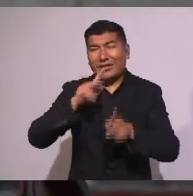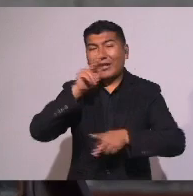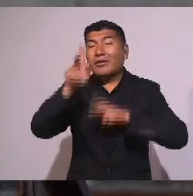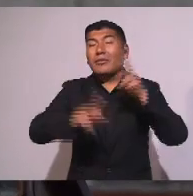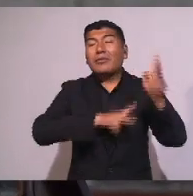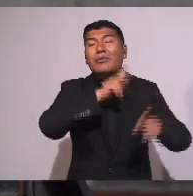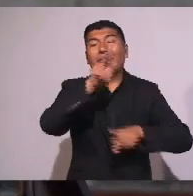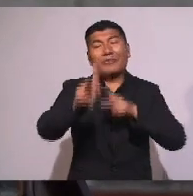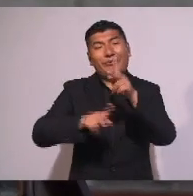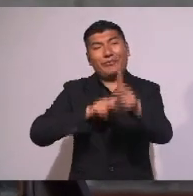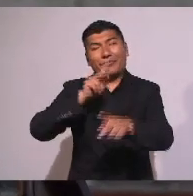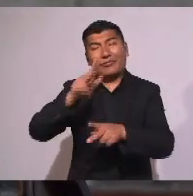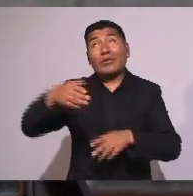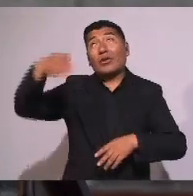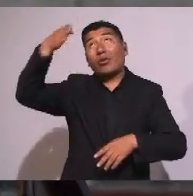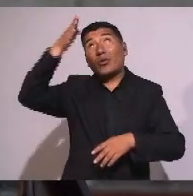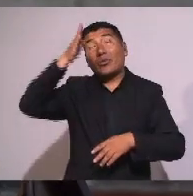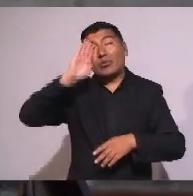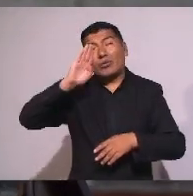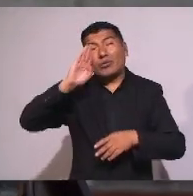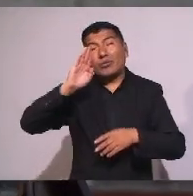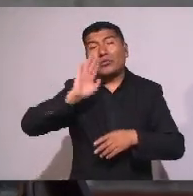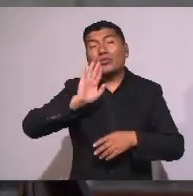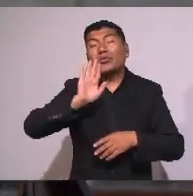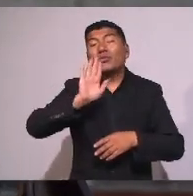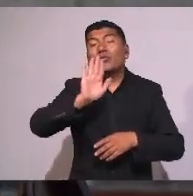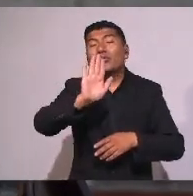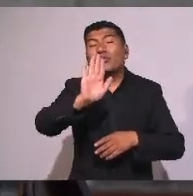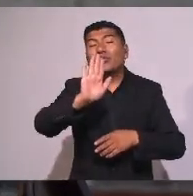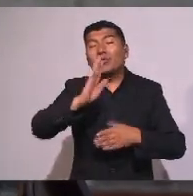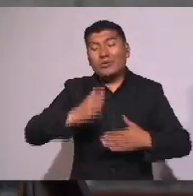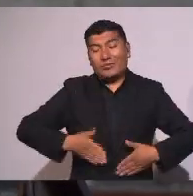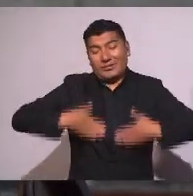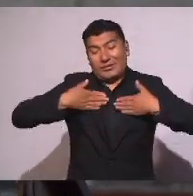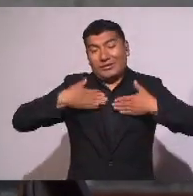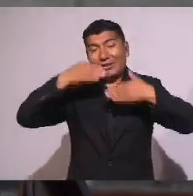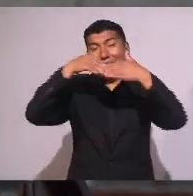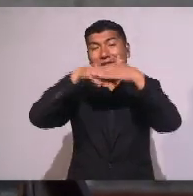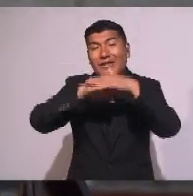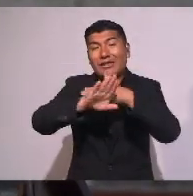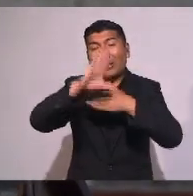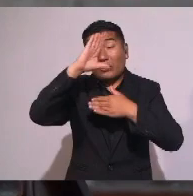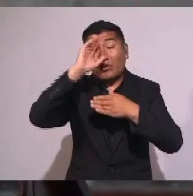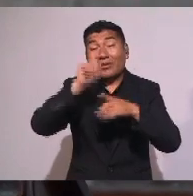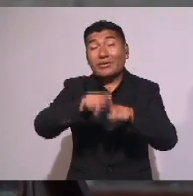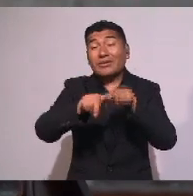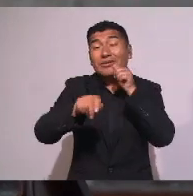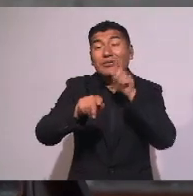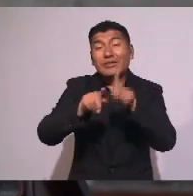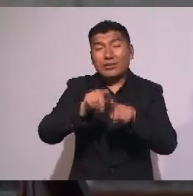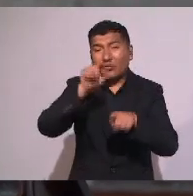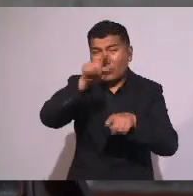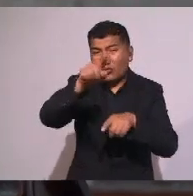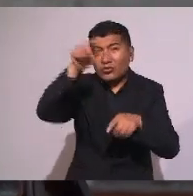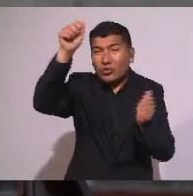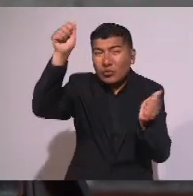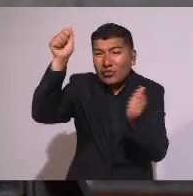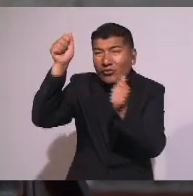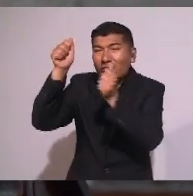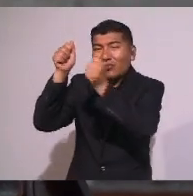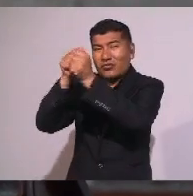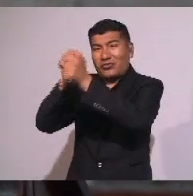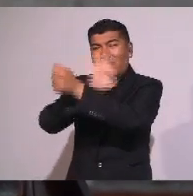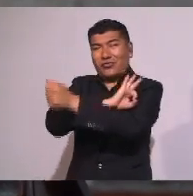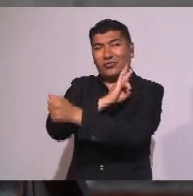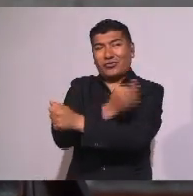humanos. Dios ha pasado por tu vida, hermano, hermana. Estás unido fuertemente